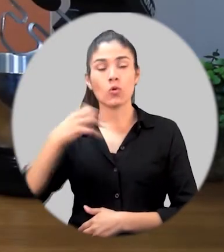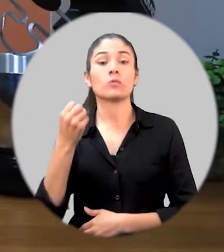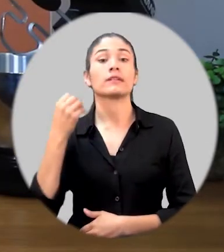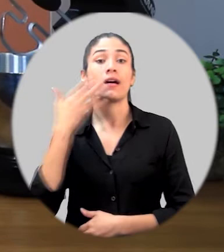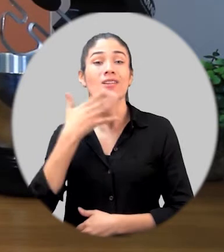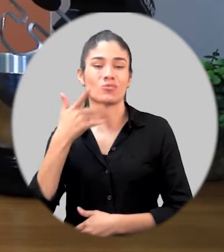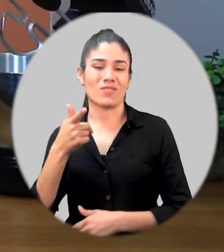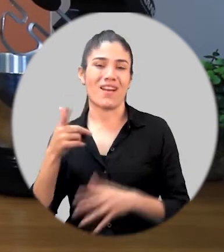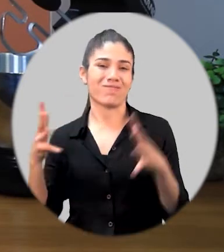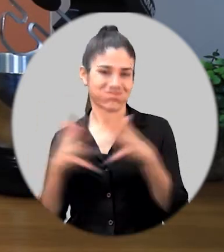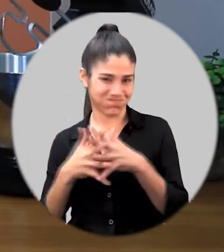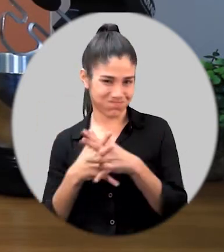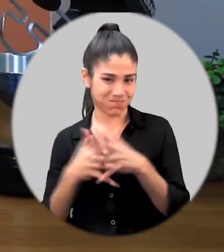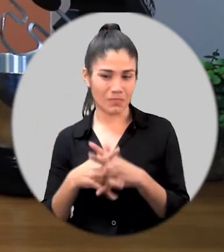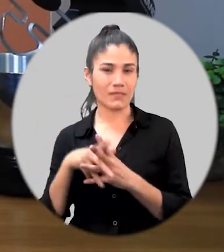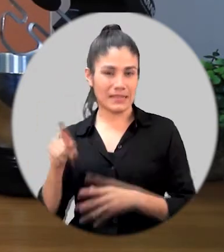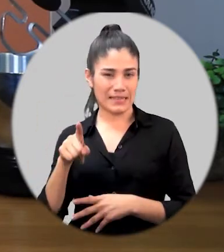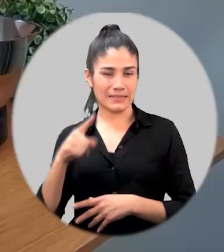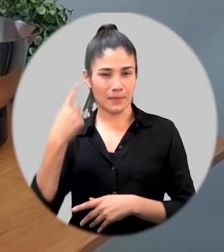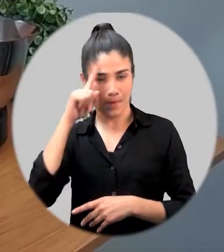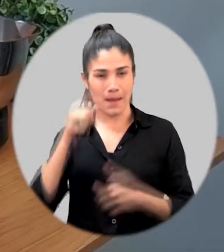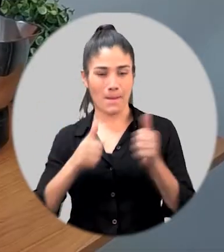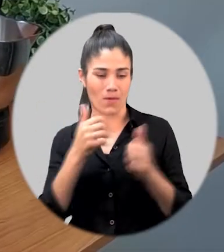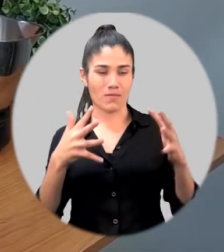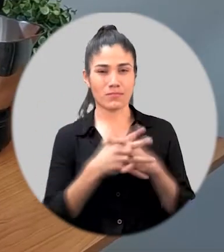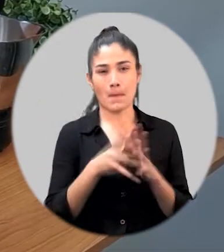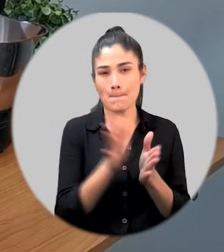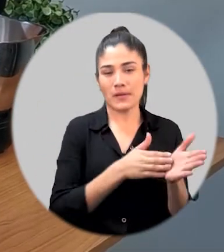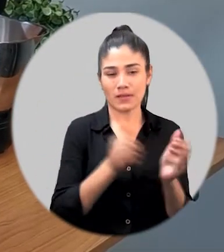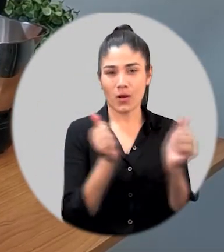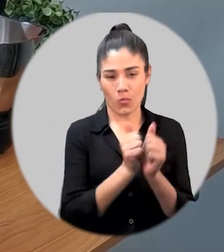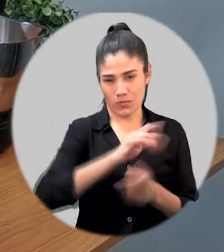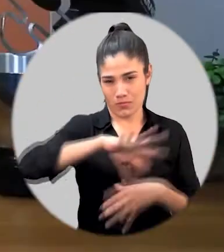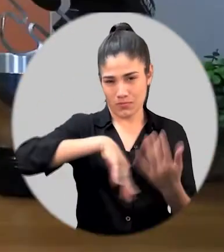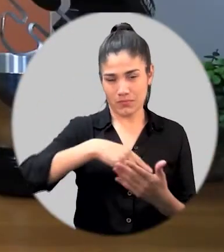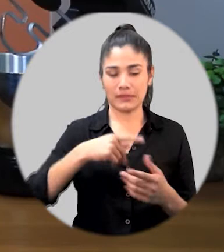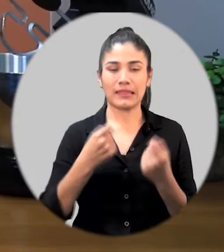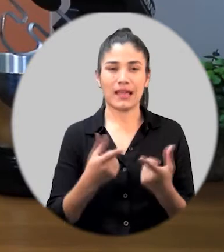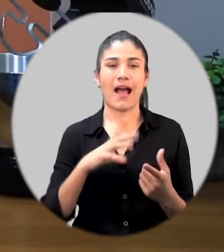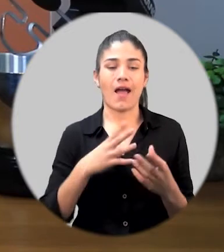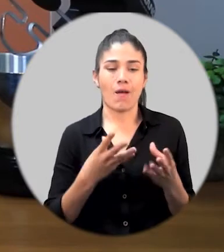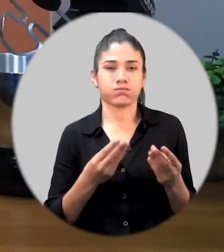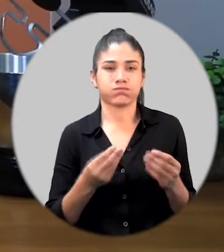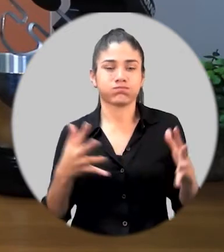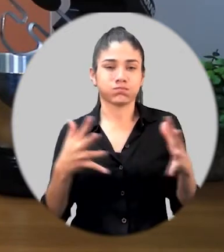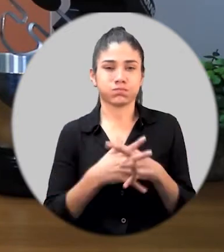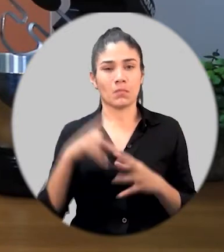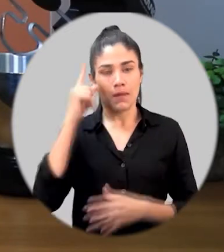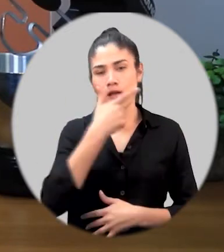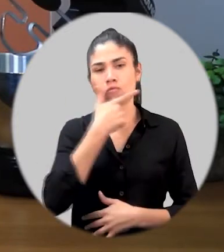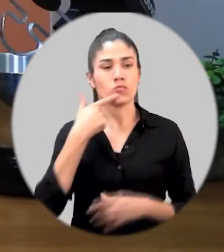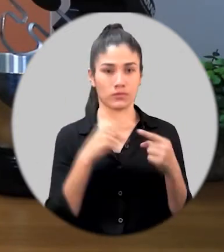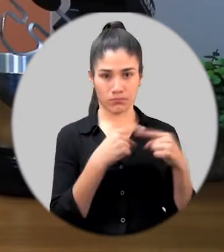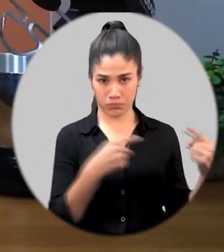yo suelo colocar azúcar orgánica o azúcar morena. Ese azúcar se utiliza para dar más humedad a las